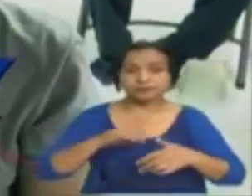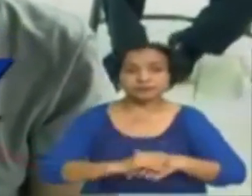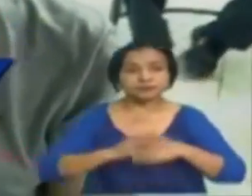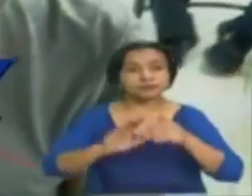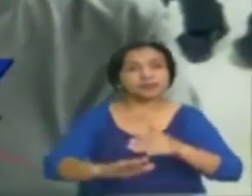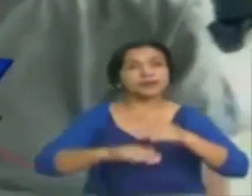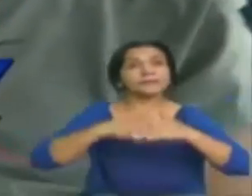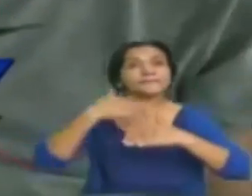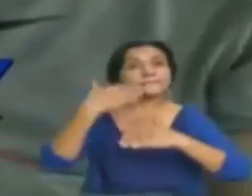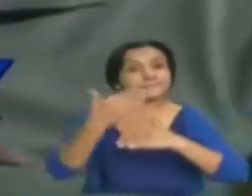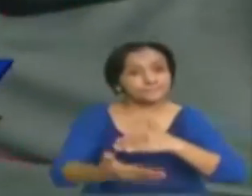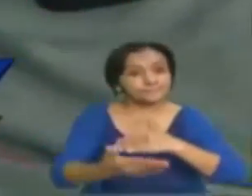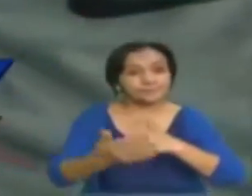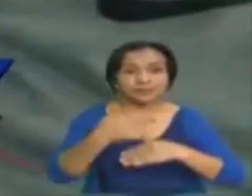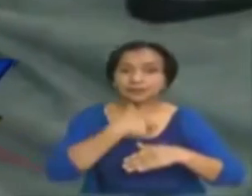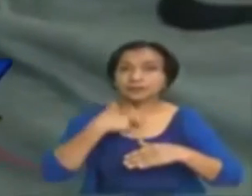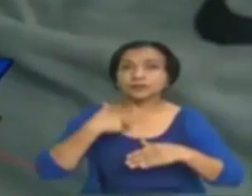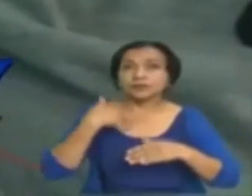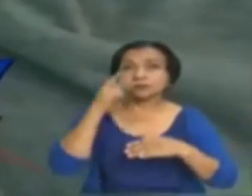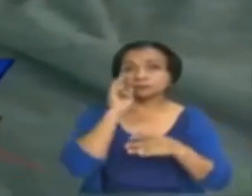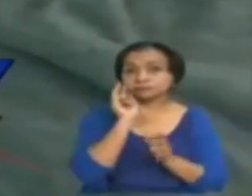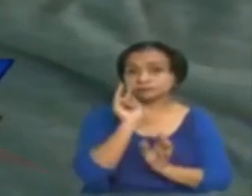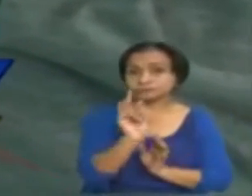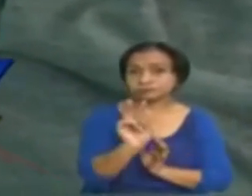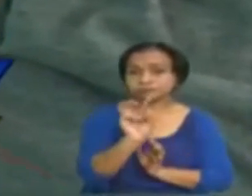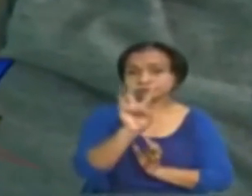esperando, Dios mediante, esta semana también